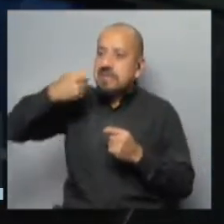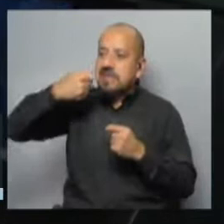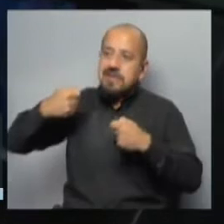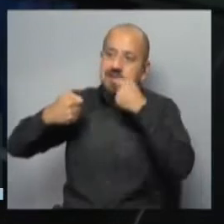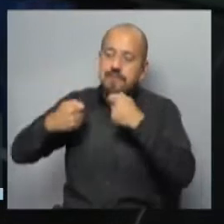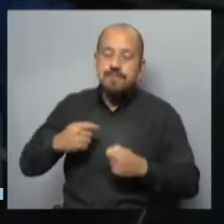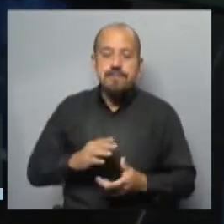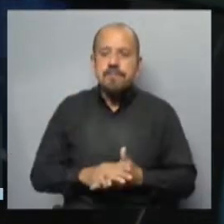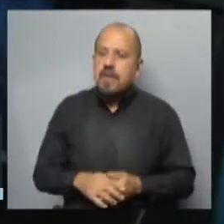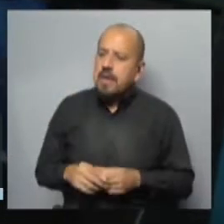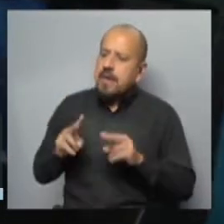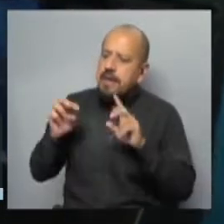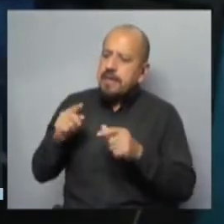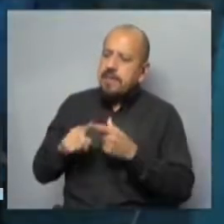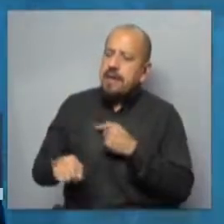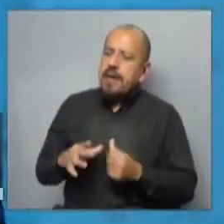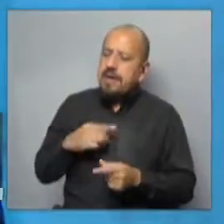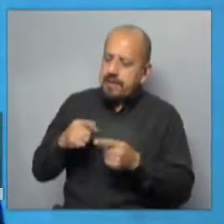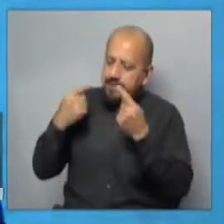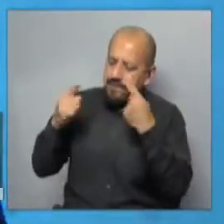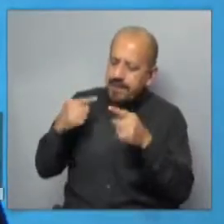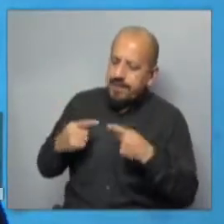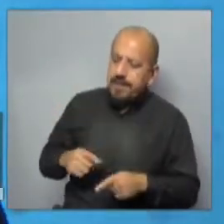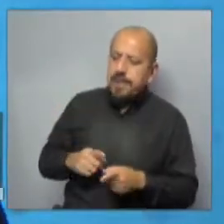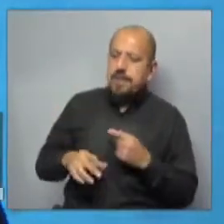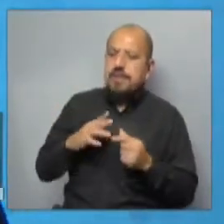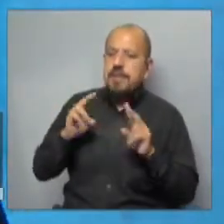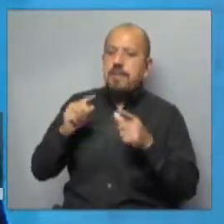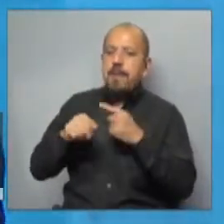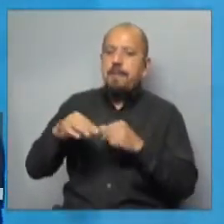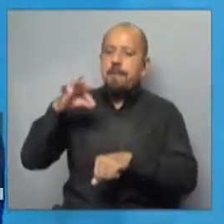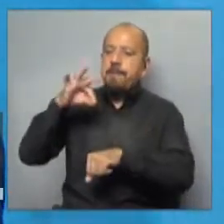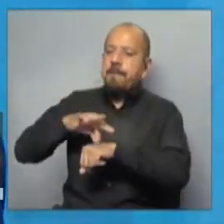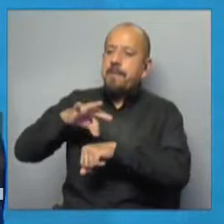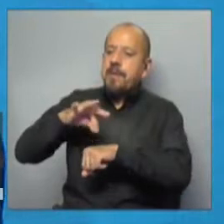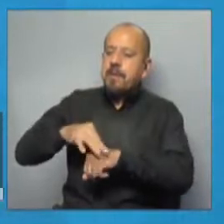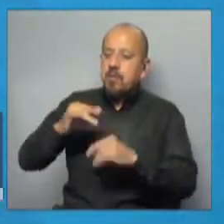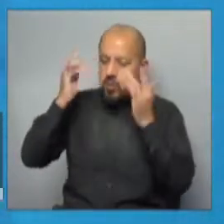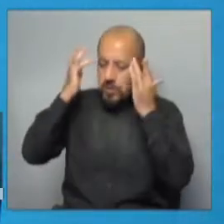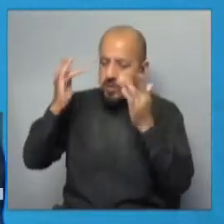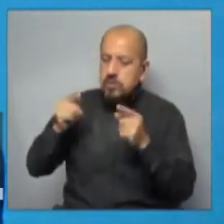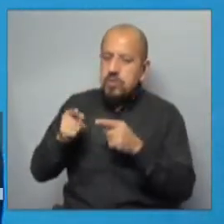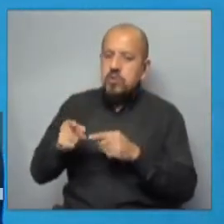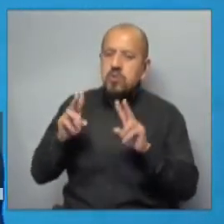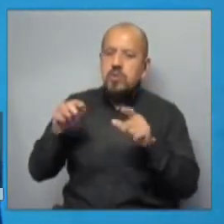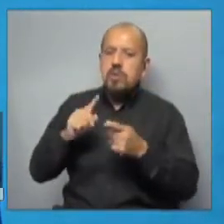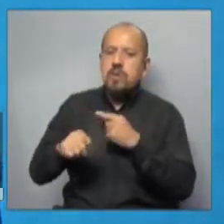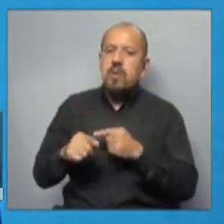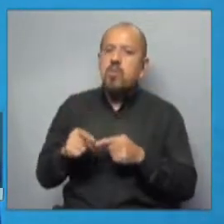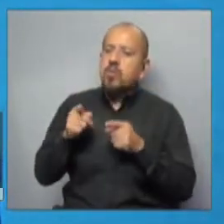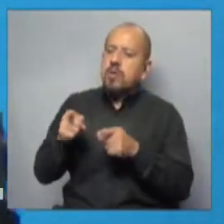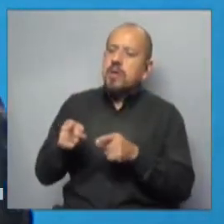este tema tiene distintas aristas por un lado está el componente médico está el componente educativo que es uno de los reclamos que